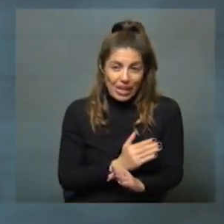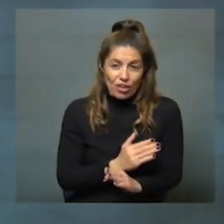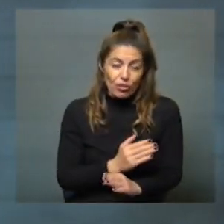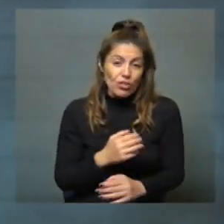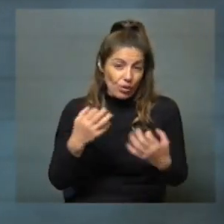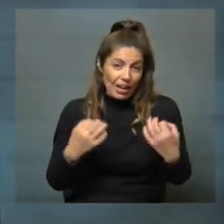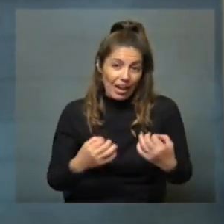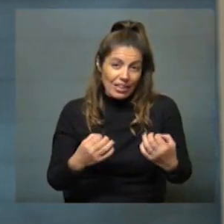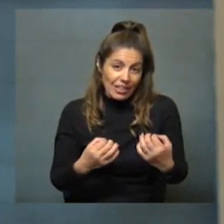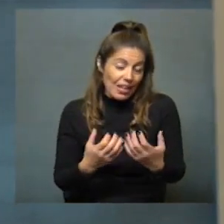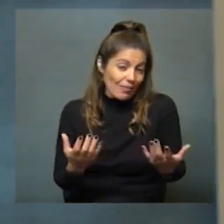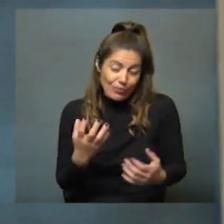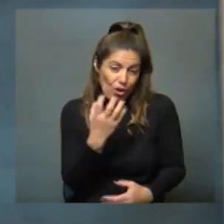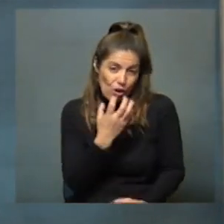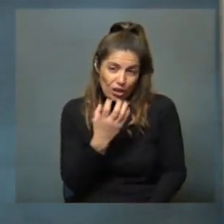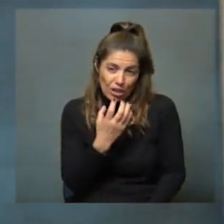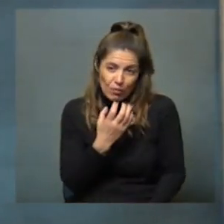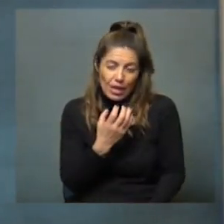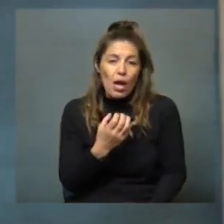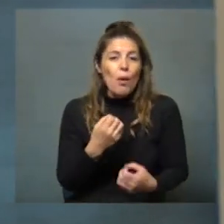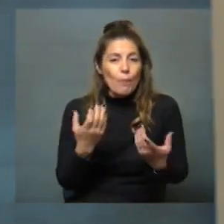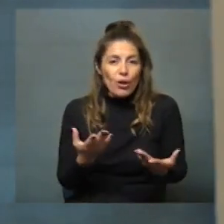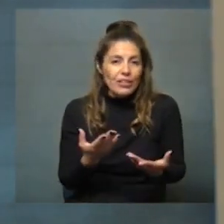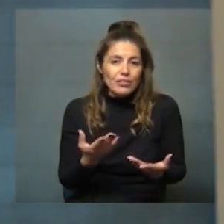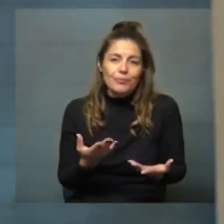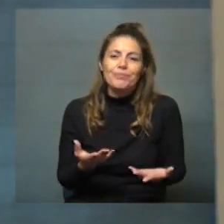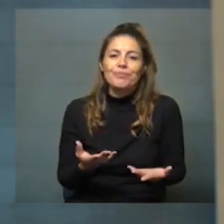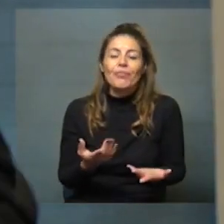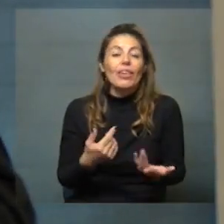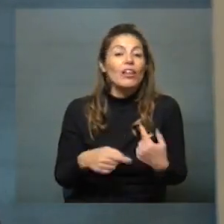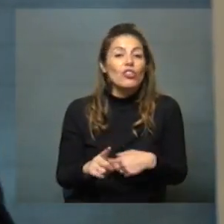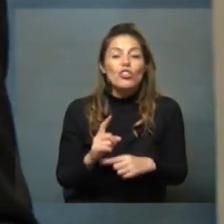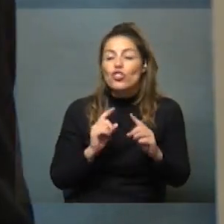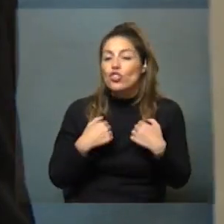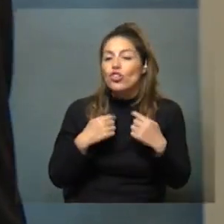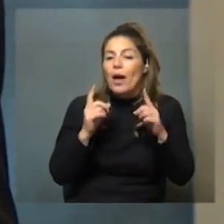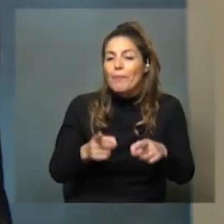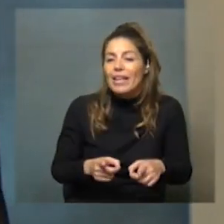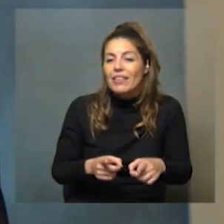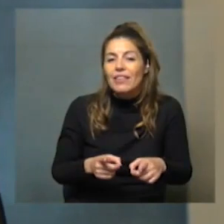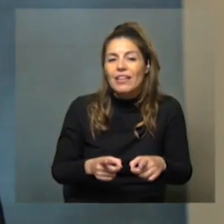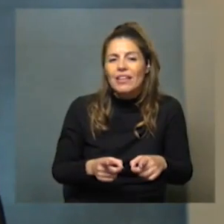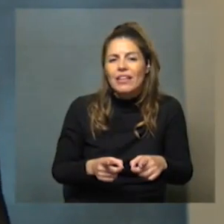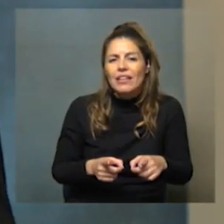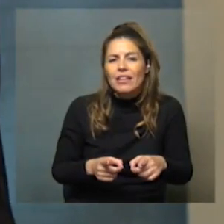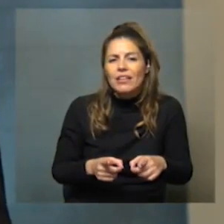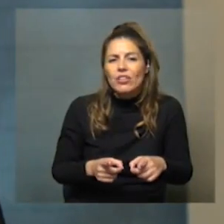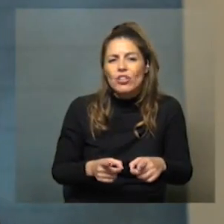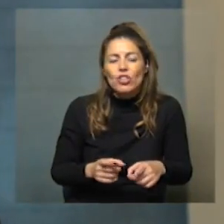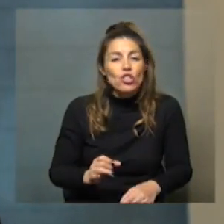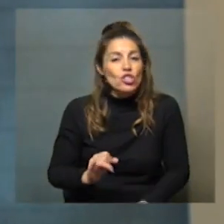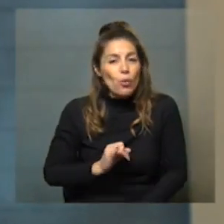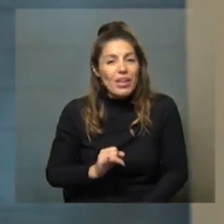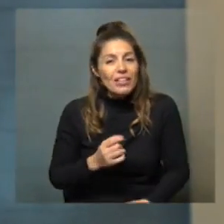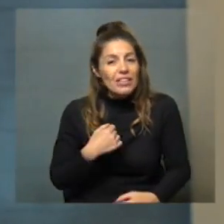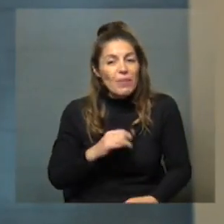cruel que estamos afrontando. Por eso te digo que tenemos que estar dispuestos a todo. Entonces yo también, en algún punto también como que me identifiqué con la